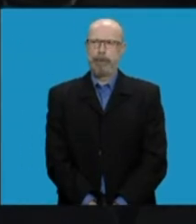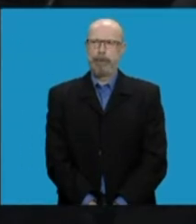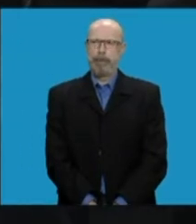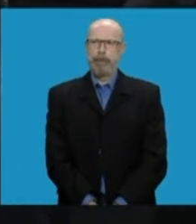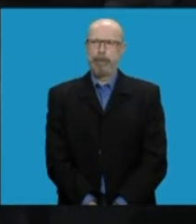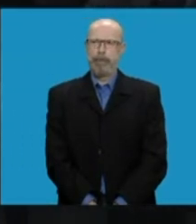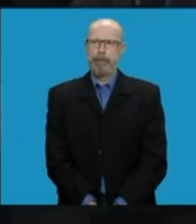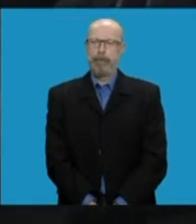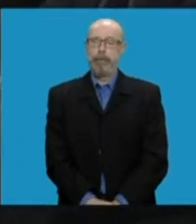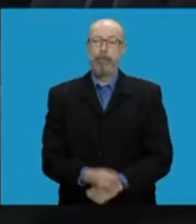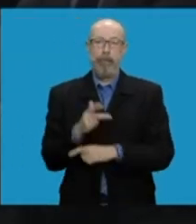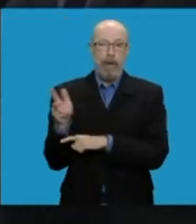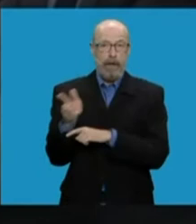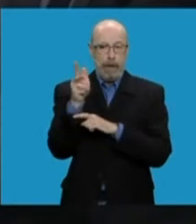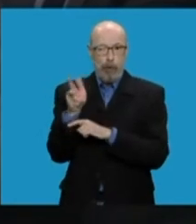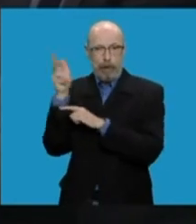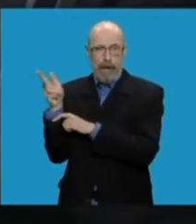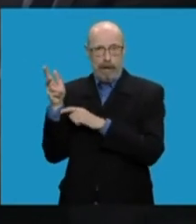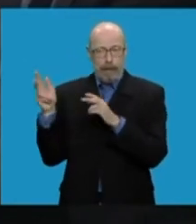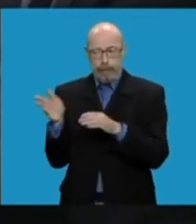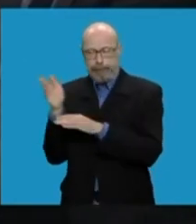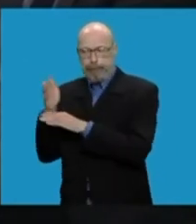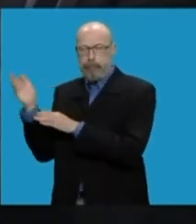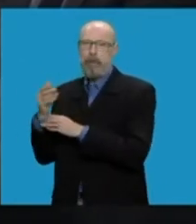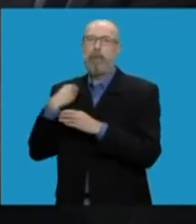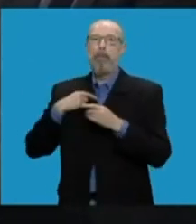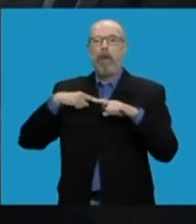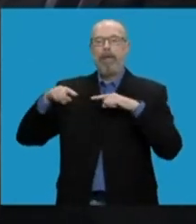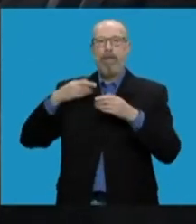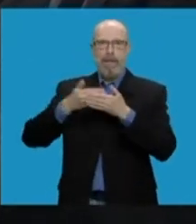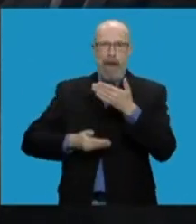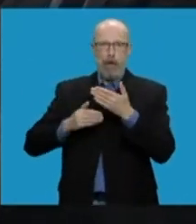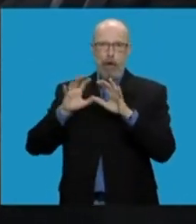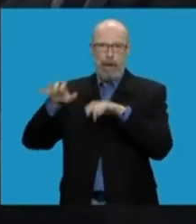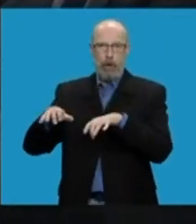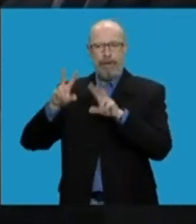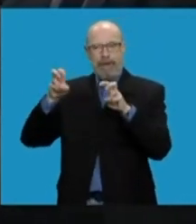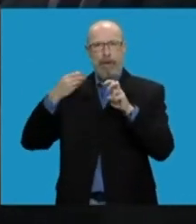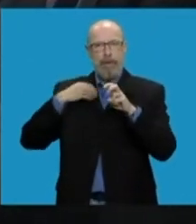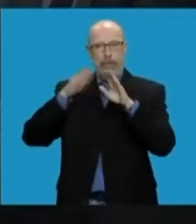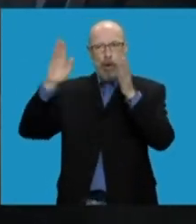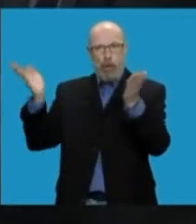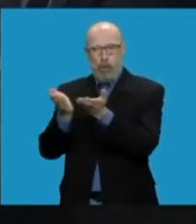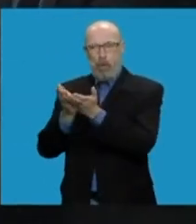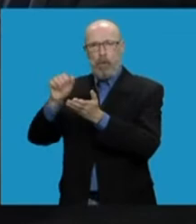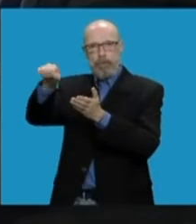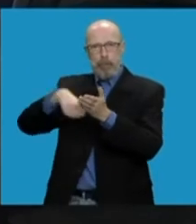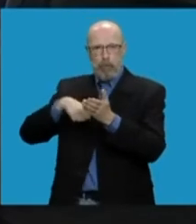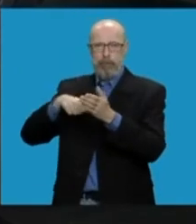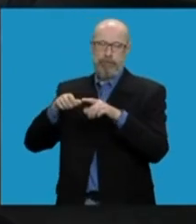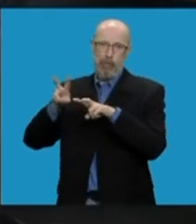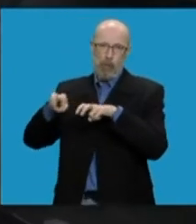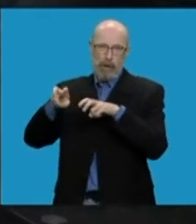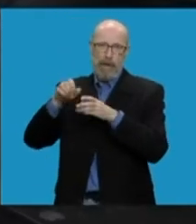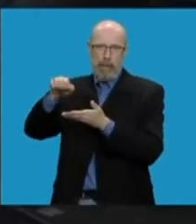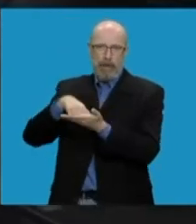La serie de reportajes publicado por Diario de León sobre las cuencas vacías, de la que es autor el periodista Carlos Fidalgo, es el trabajo que el